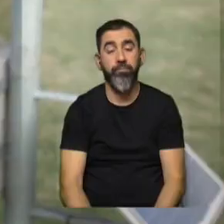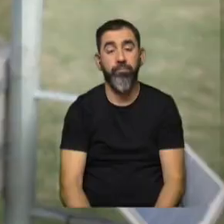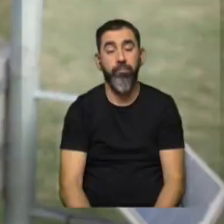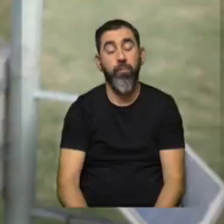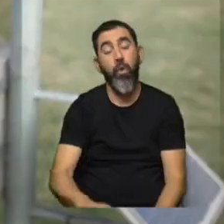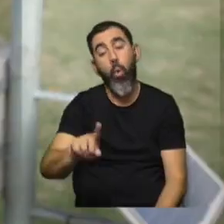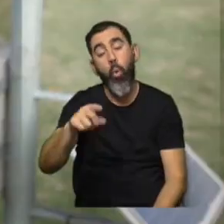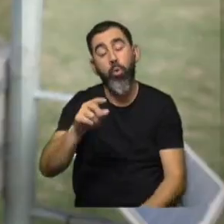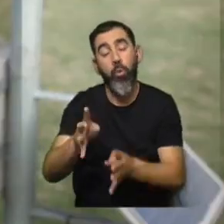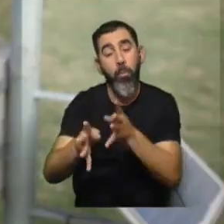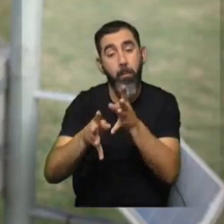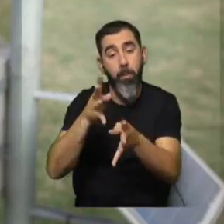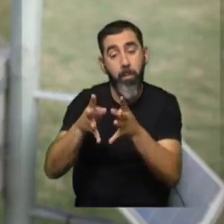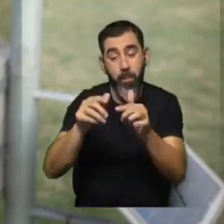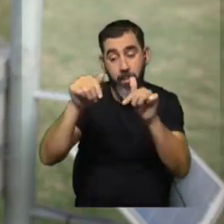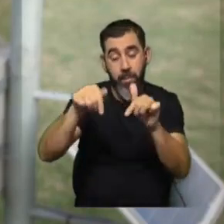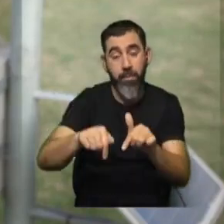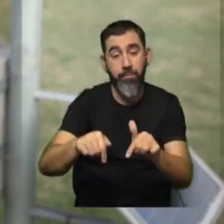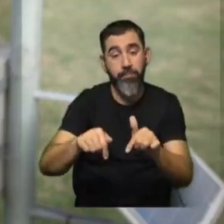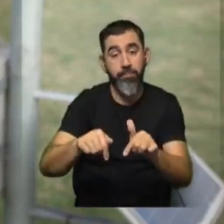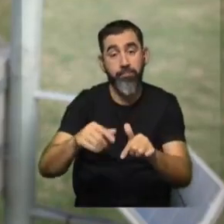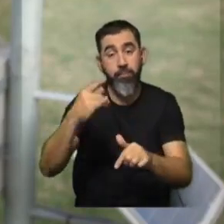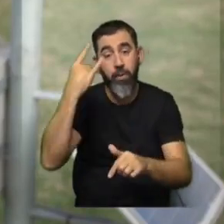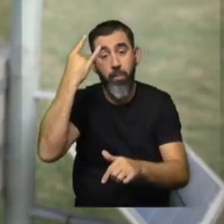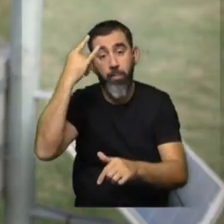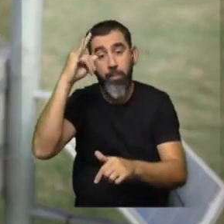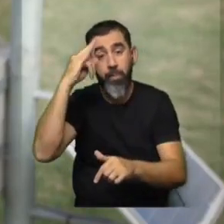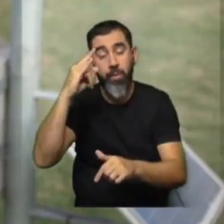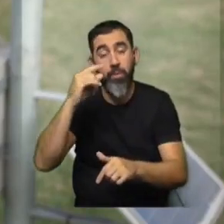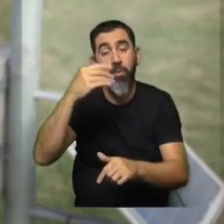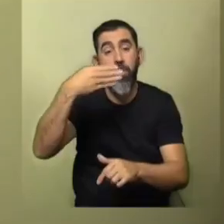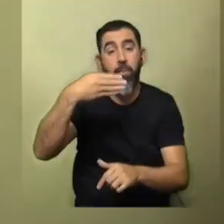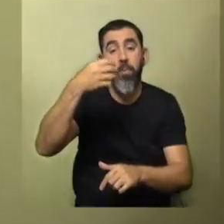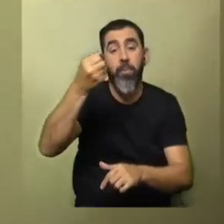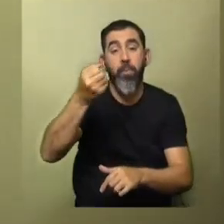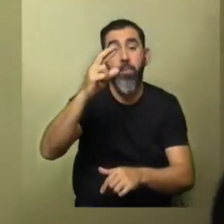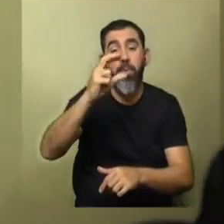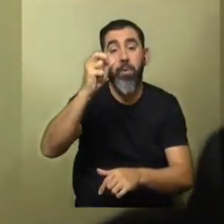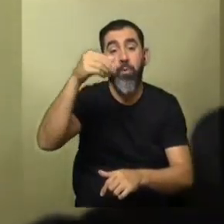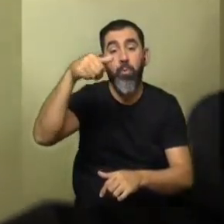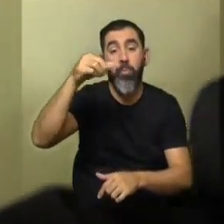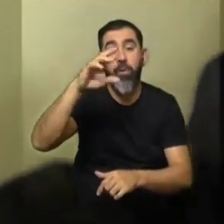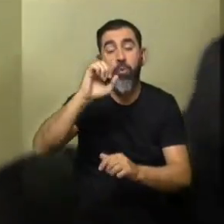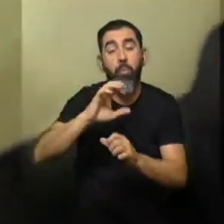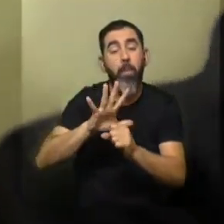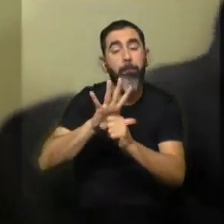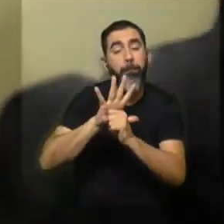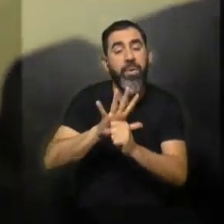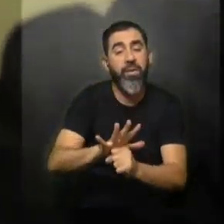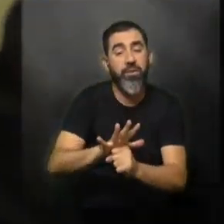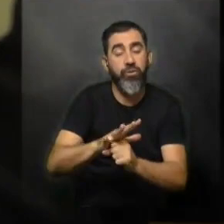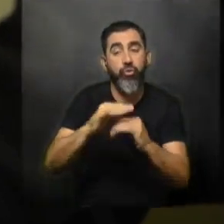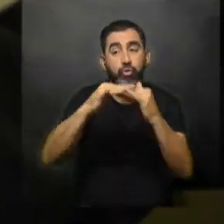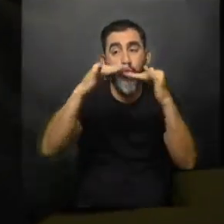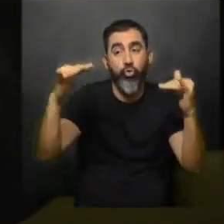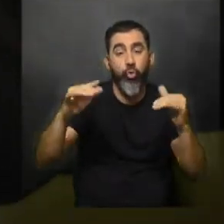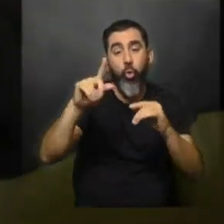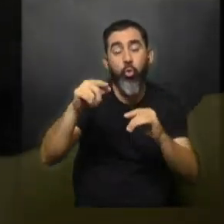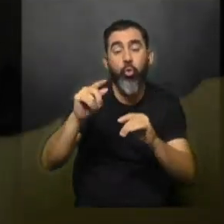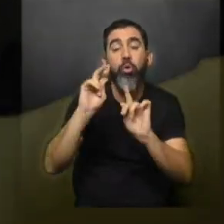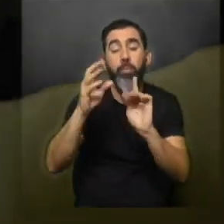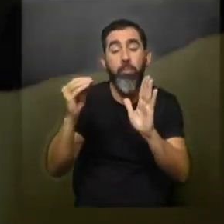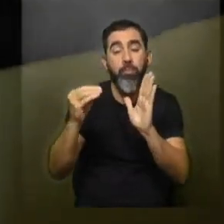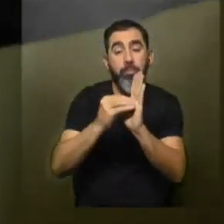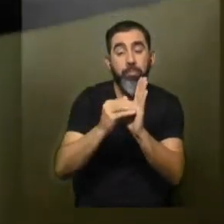Otro de los instrumentos convencionales que tenemos acá en la estación de Prado es el barómetro para medir la presión atmosférica y el barógrafo que mide y registra la presión